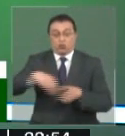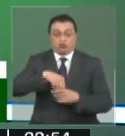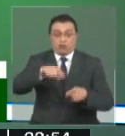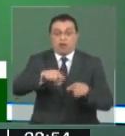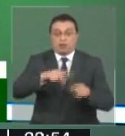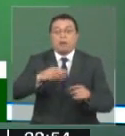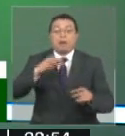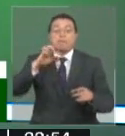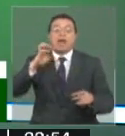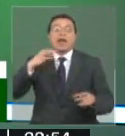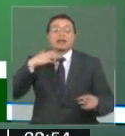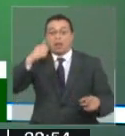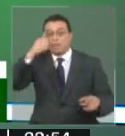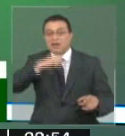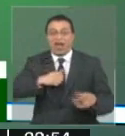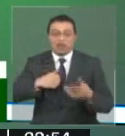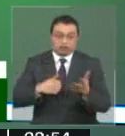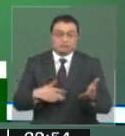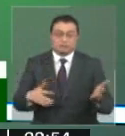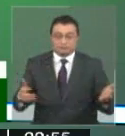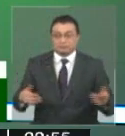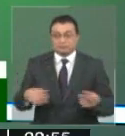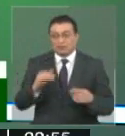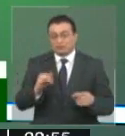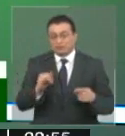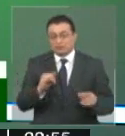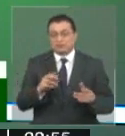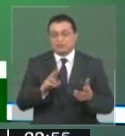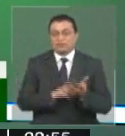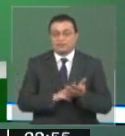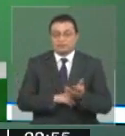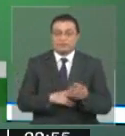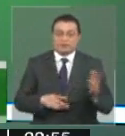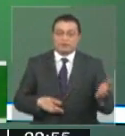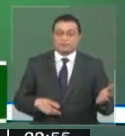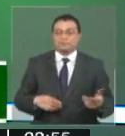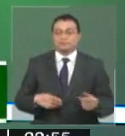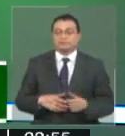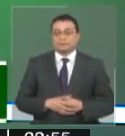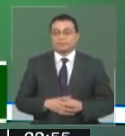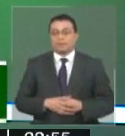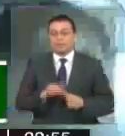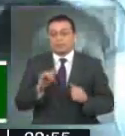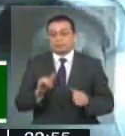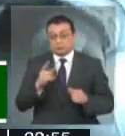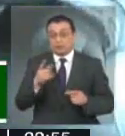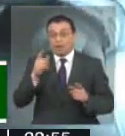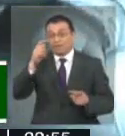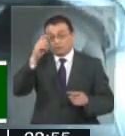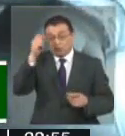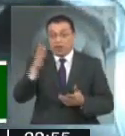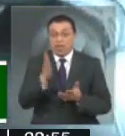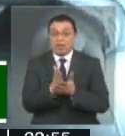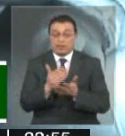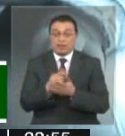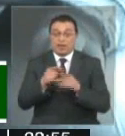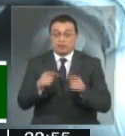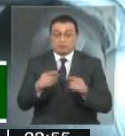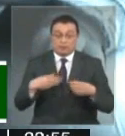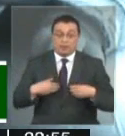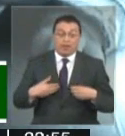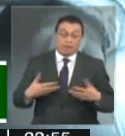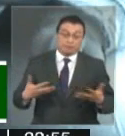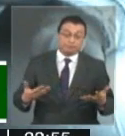es privado. Montaña mágica. Sí. Accesible solo para algunos, obviamente. Sí, pero es una buena iniciativa, al menos en el